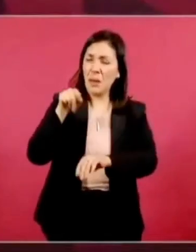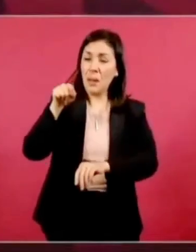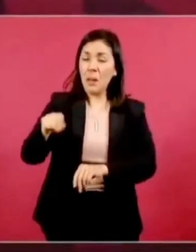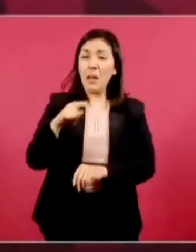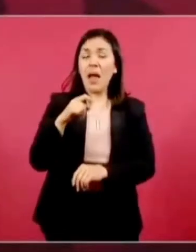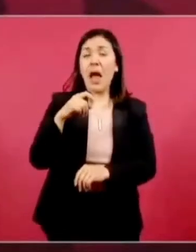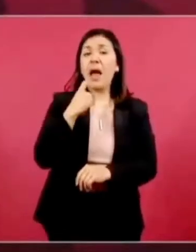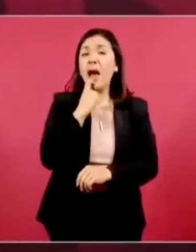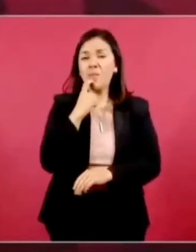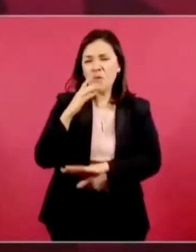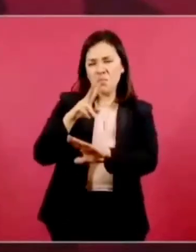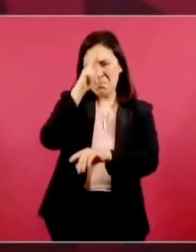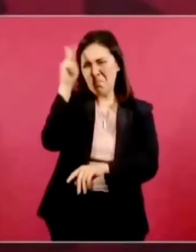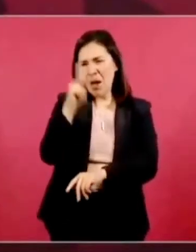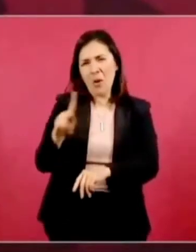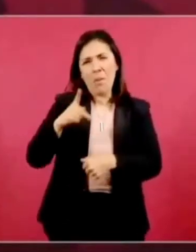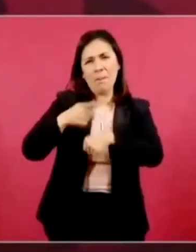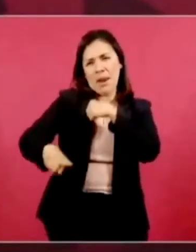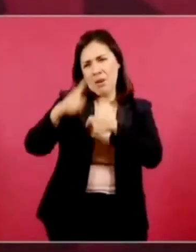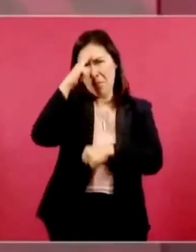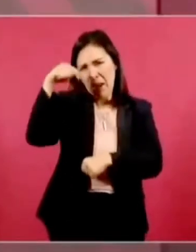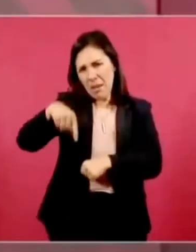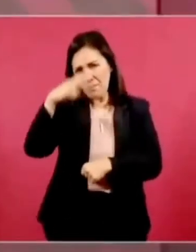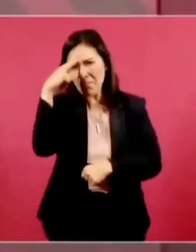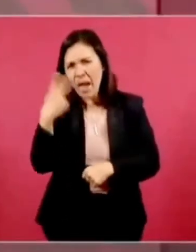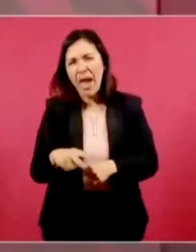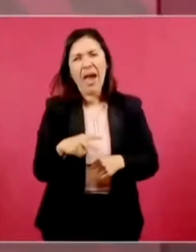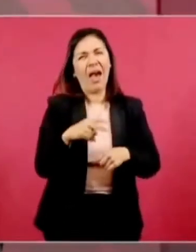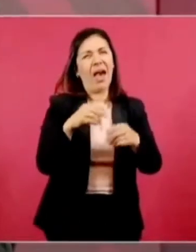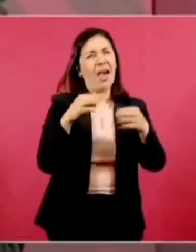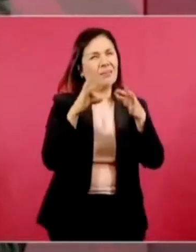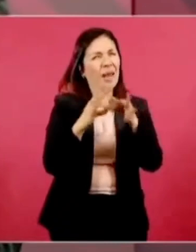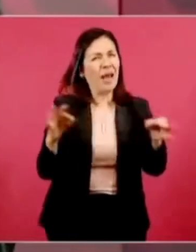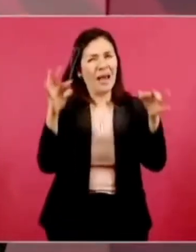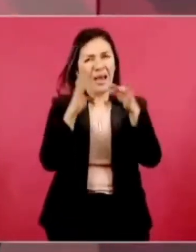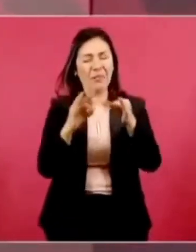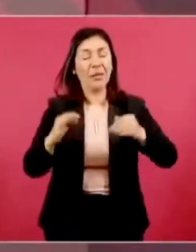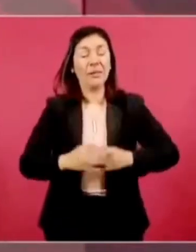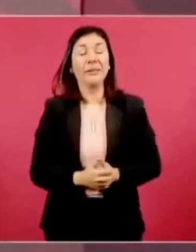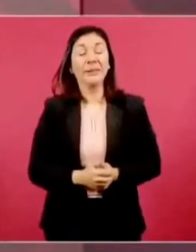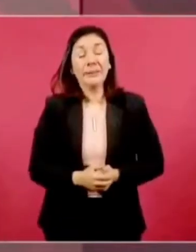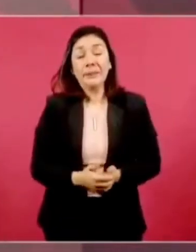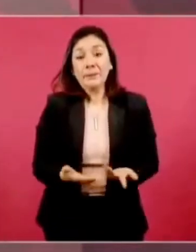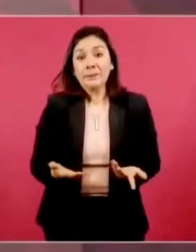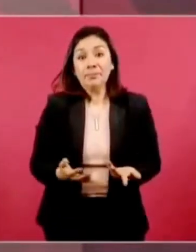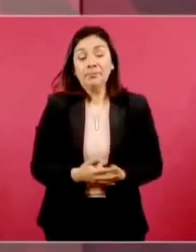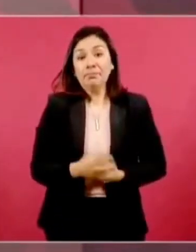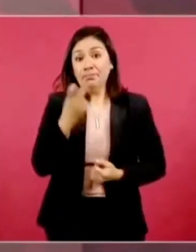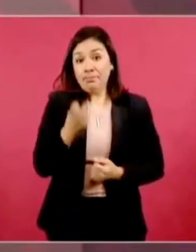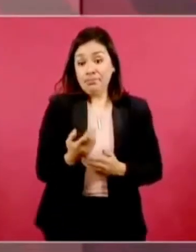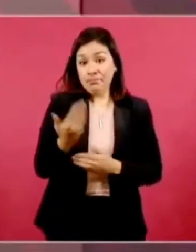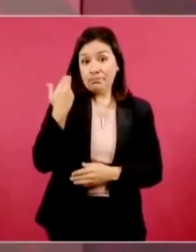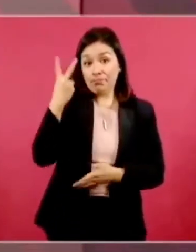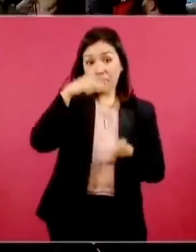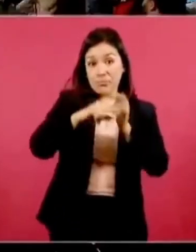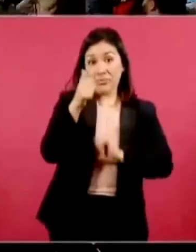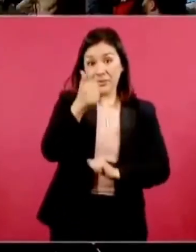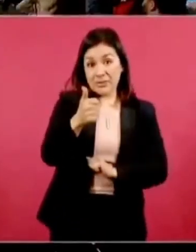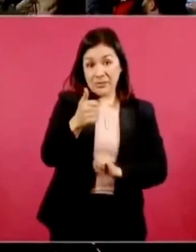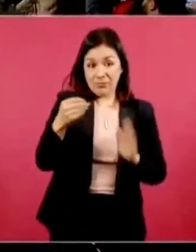para México. No se podía en el 2006, de acuerdo a la